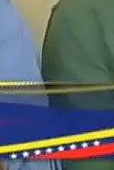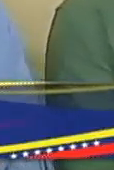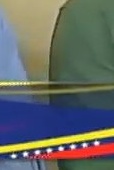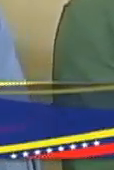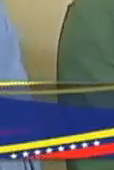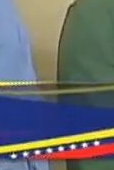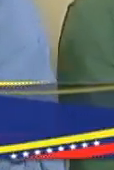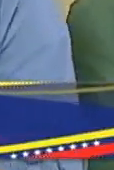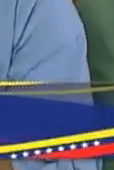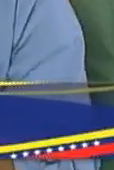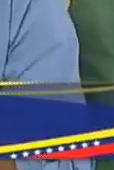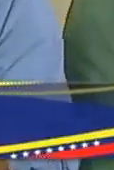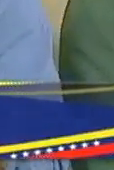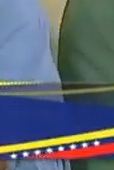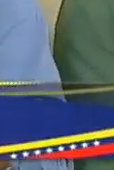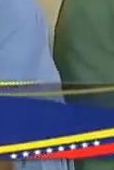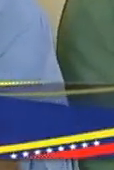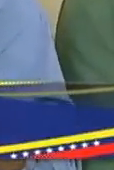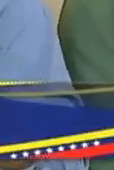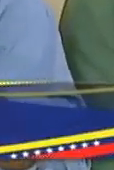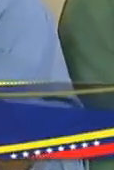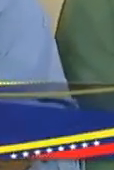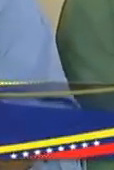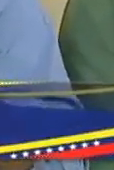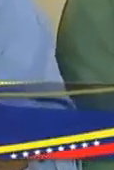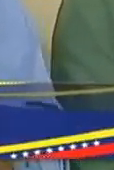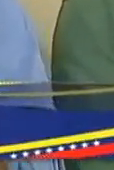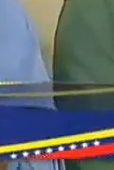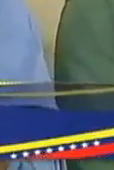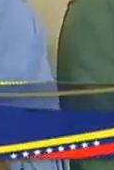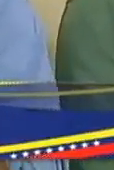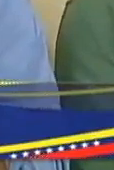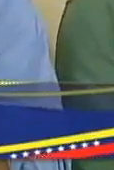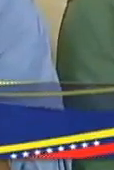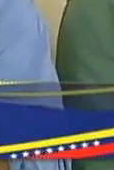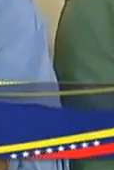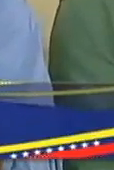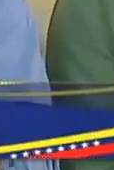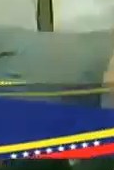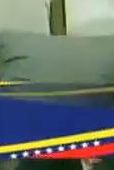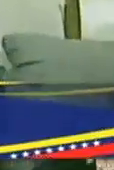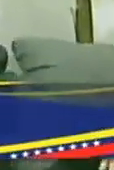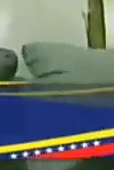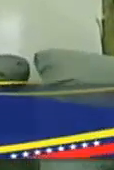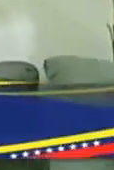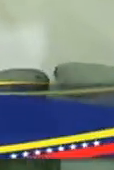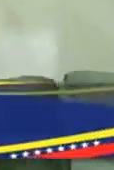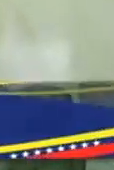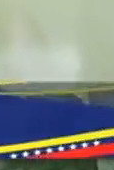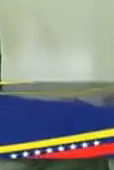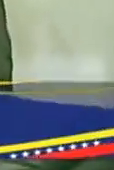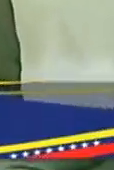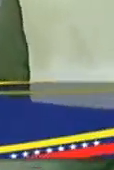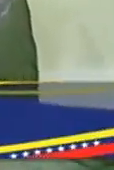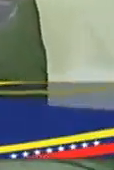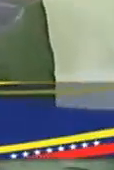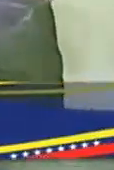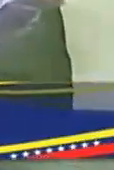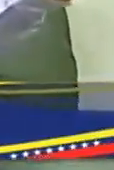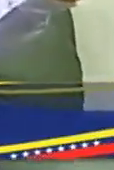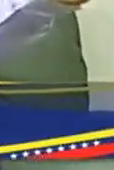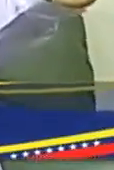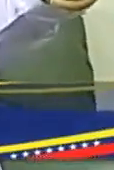anterior? Enrique Capriles Radón. Y ahora Capriles quiere ser candidato presidencial. Bueno. Ahí está Pueblo. Pueblo, reconócelo. Ahí está